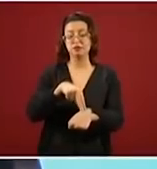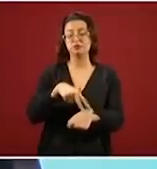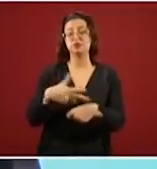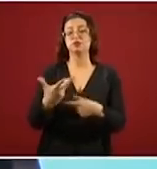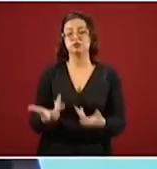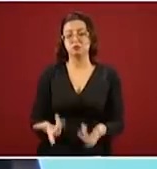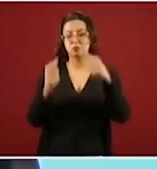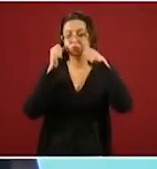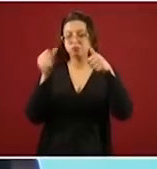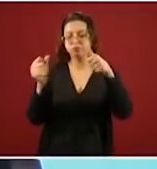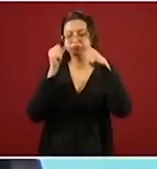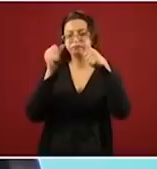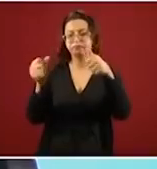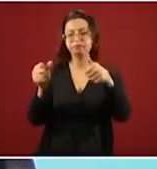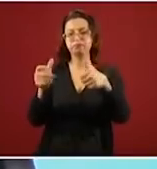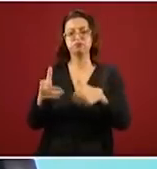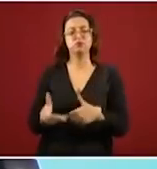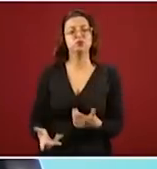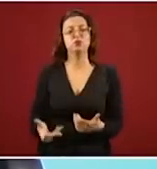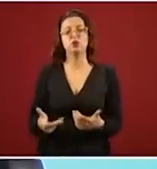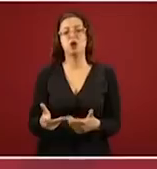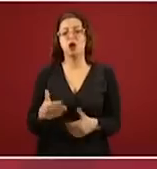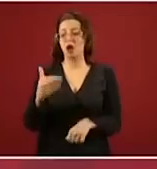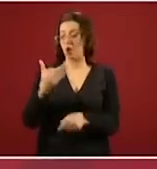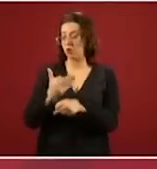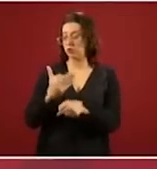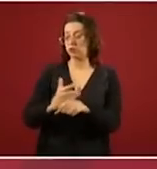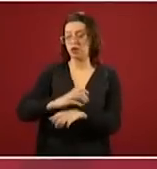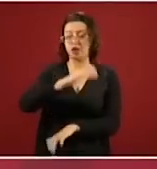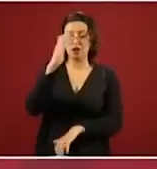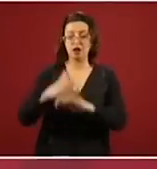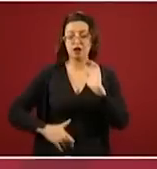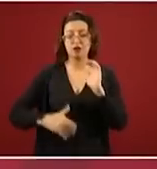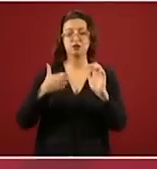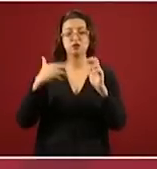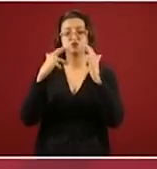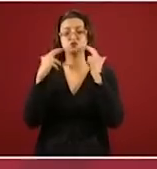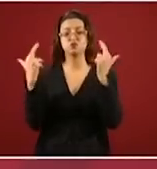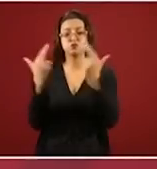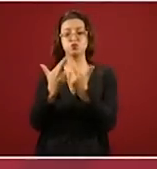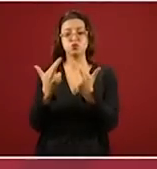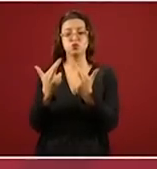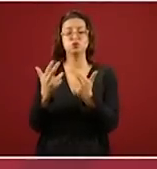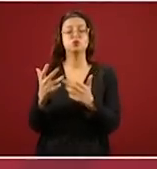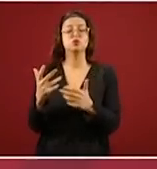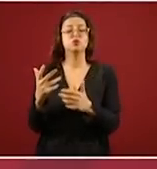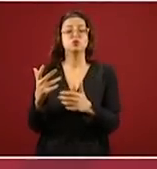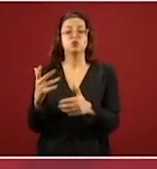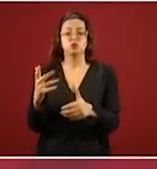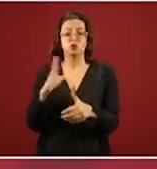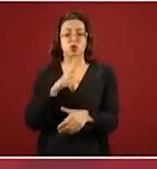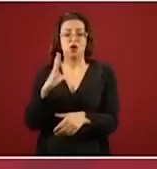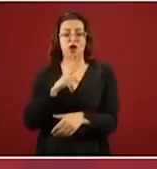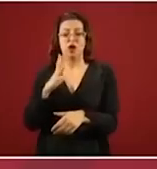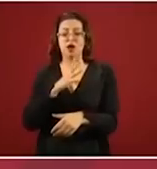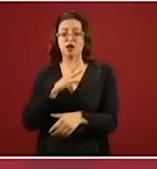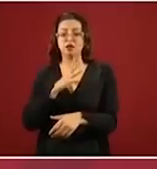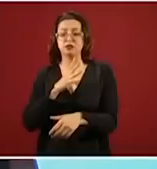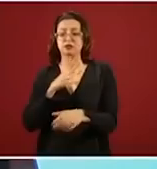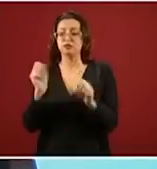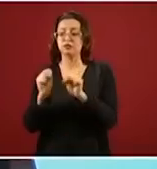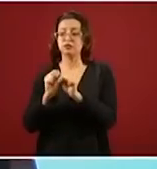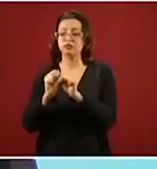de medicamentos yo tengo una reunión terminando esta conferencia con todo el sector salud